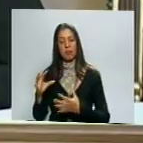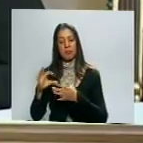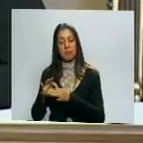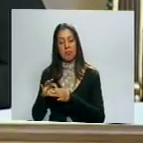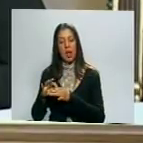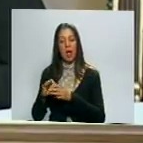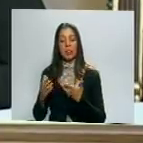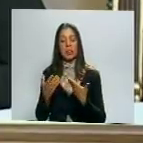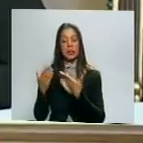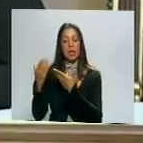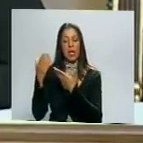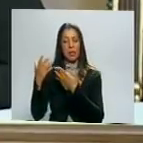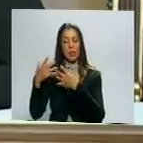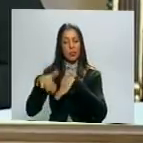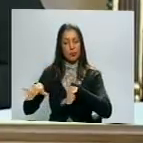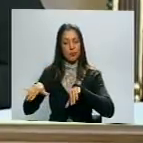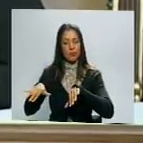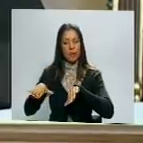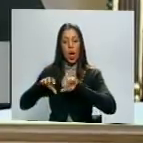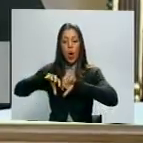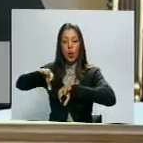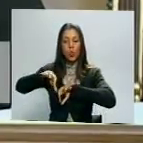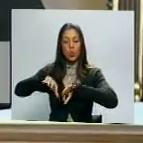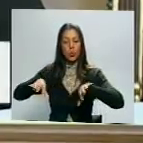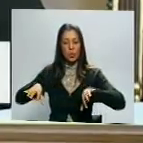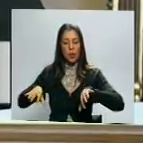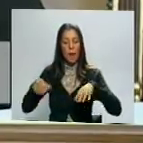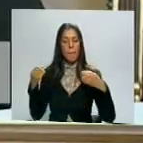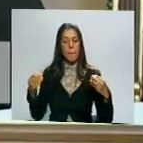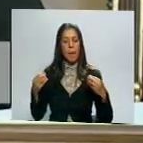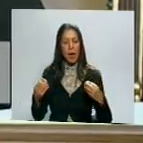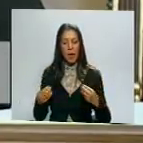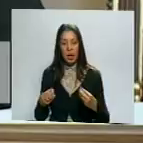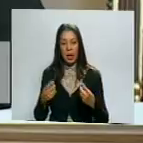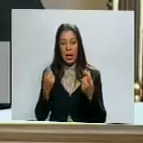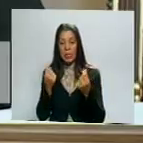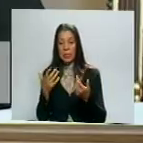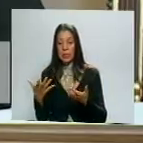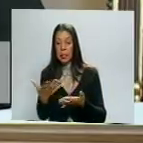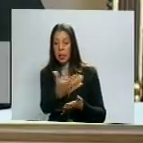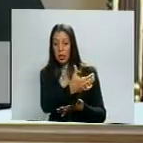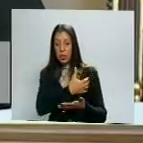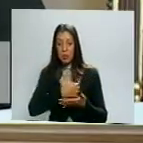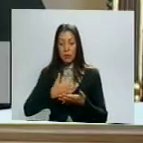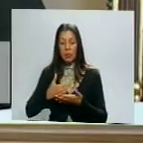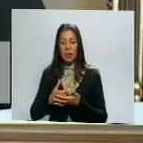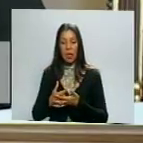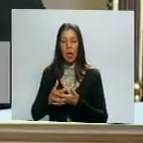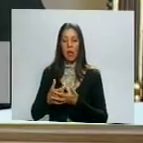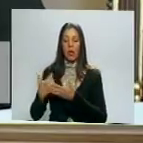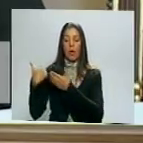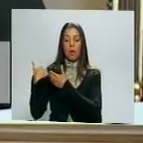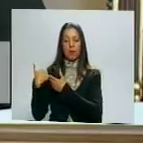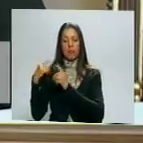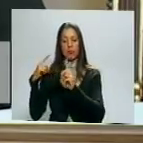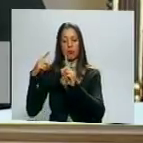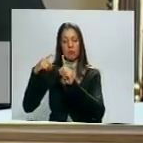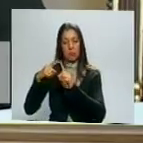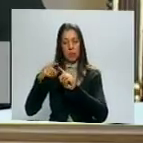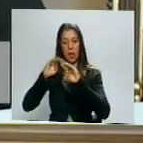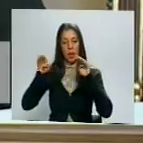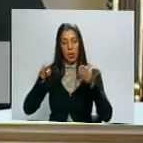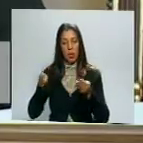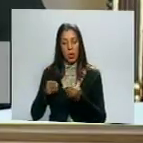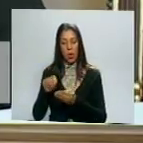desconcentrados y entes descentralizados para la captación de recursos que permitan el cumplimiento de sus fines y cualquier